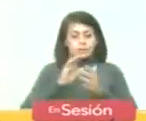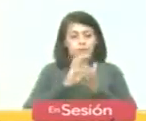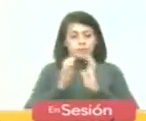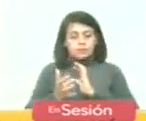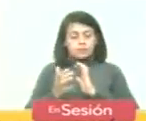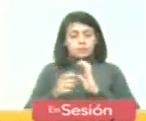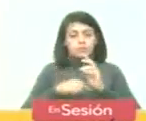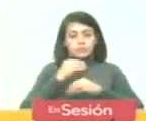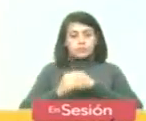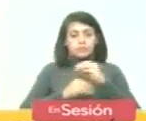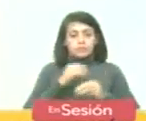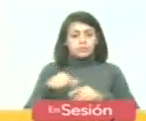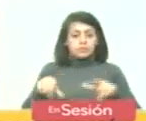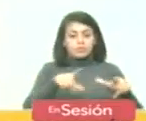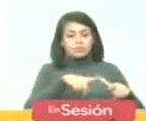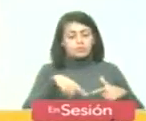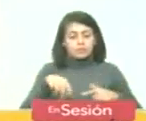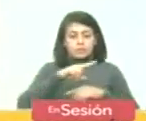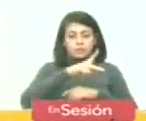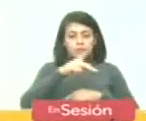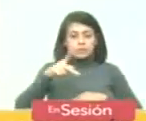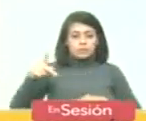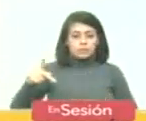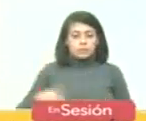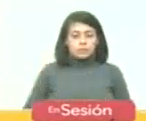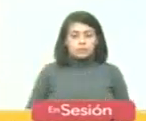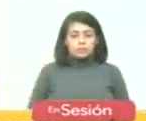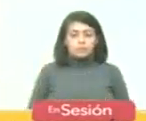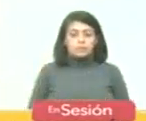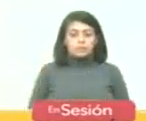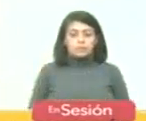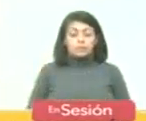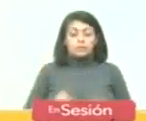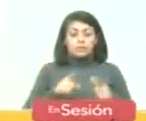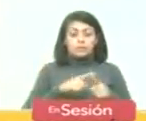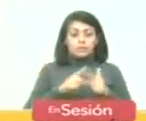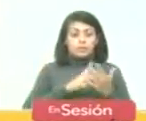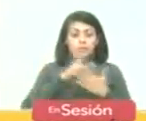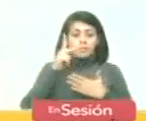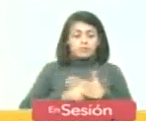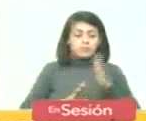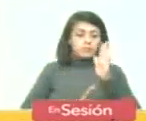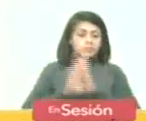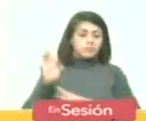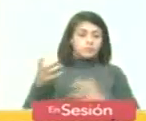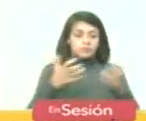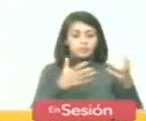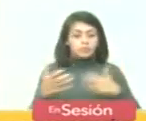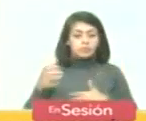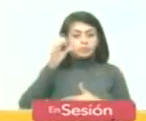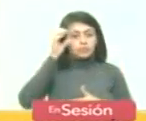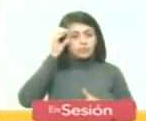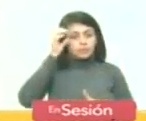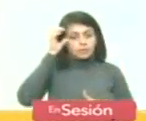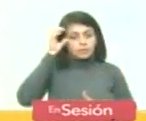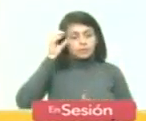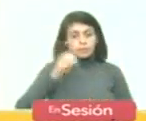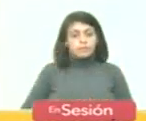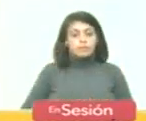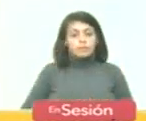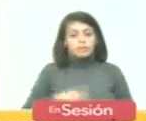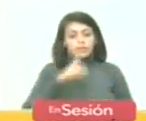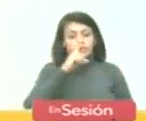geoestrategia en la región Indo-Pacífico. Desde allí planificó y desarrolló la guerra de Corea entre